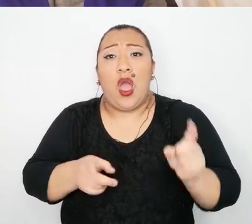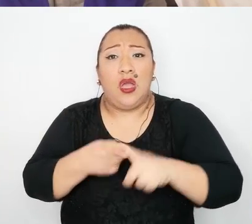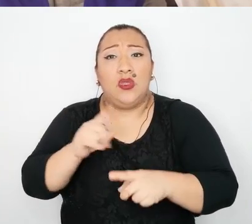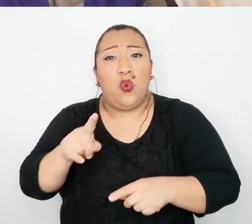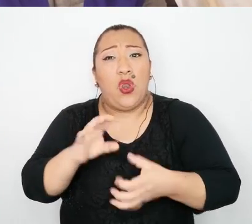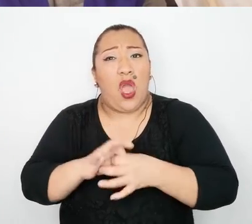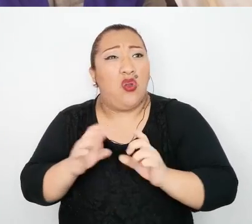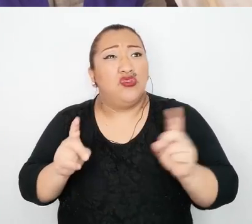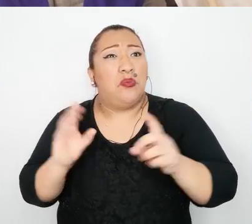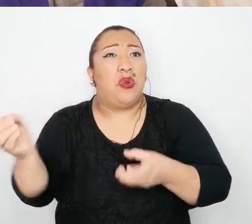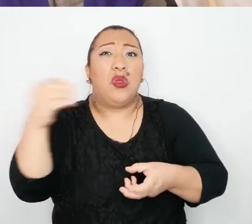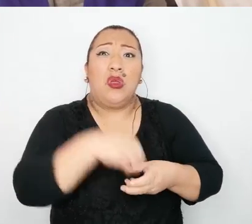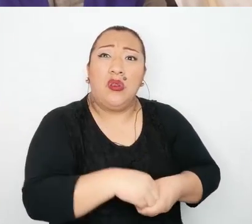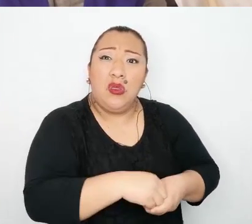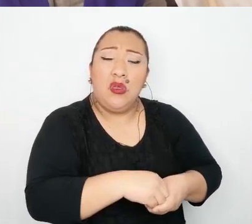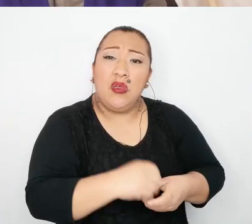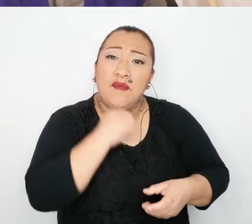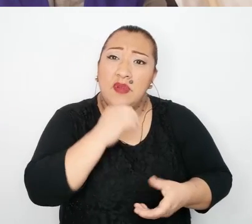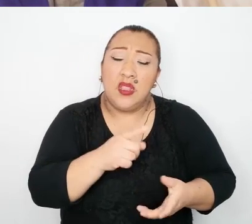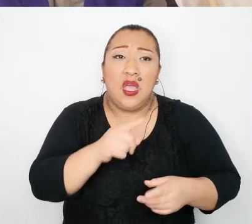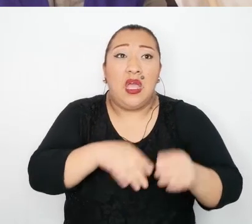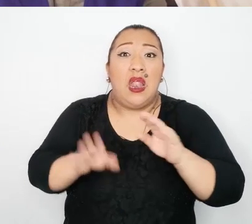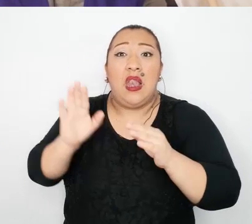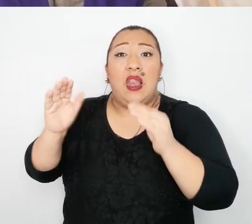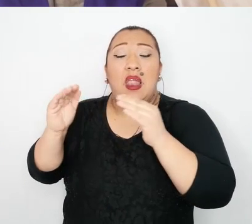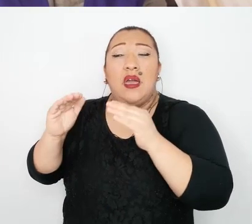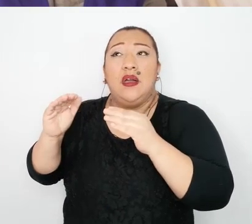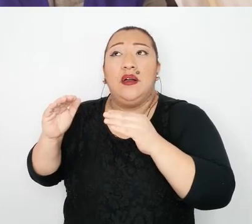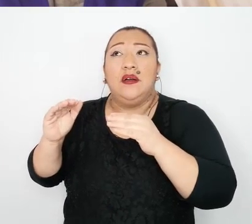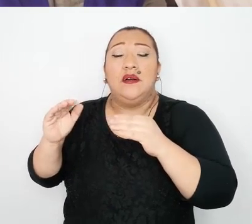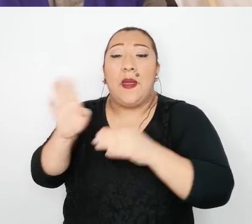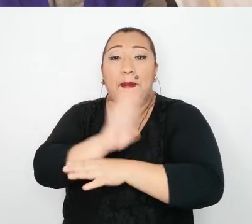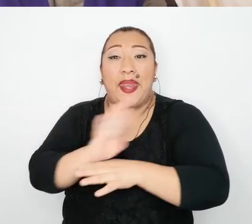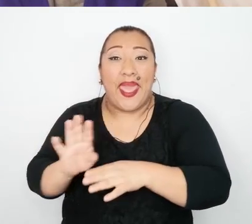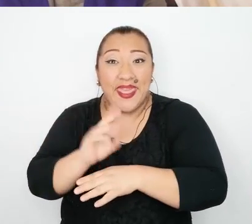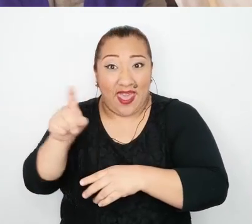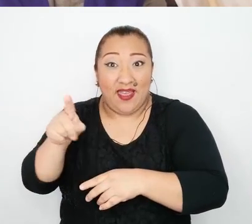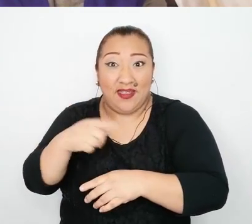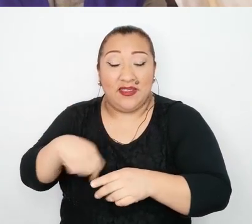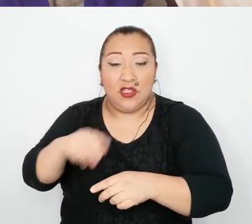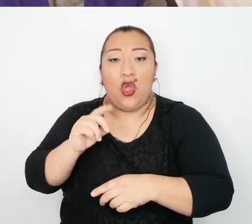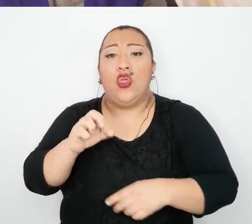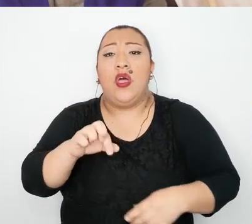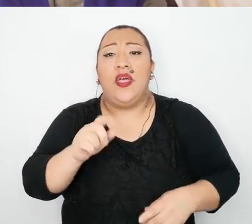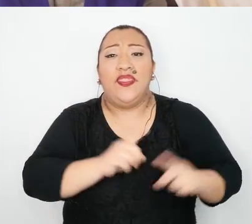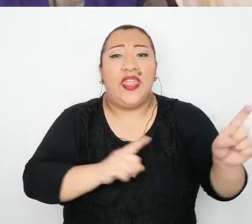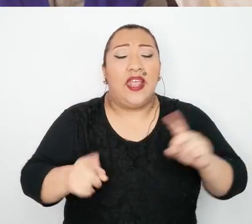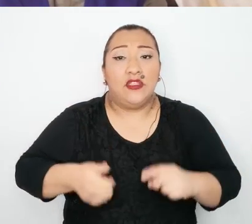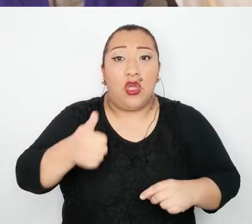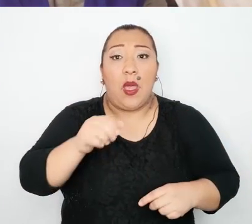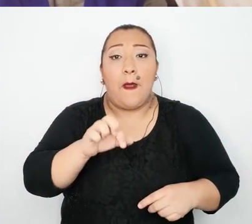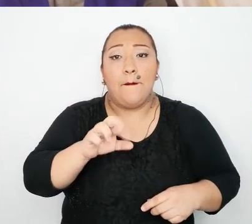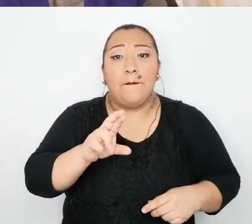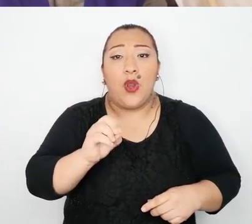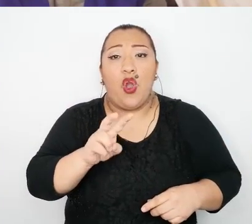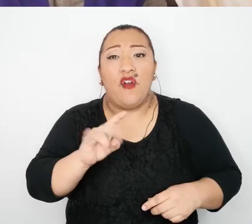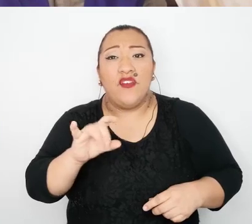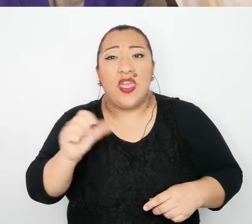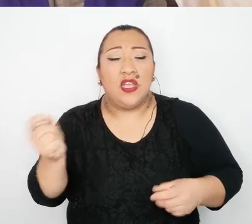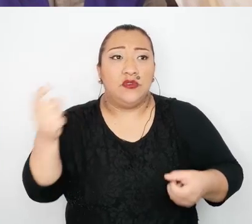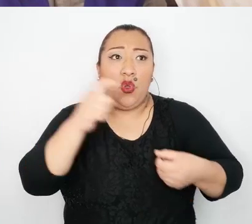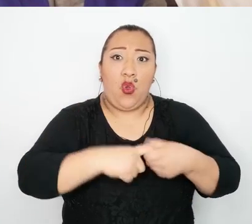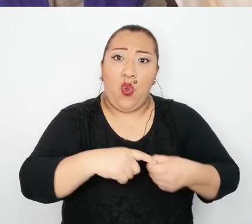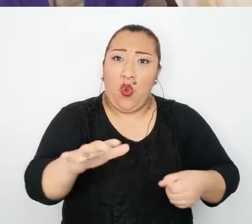al 1 de agosto y también por la presunta contratación de Natalia Jiménez como directora de Provías, ya